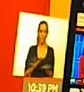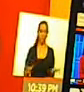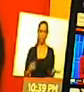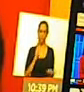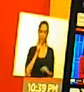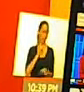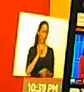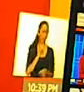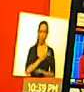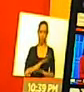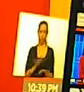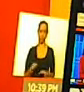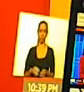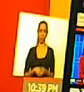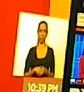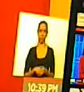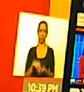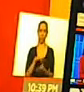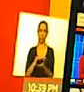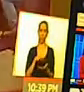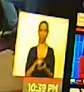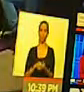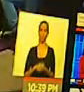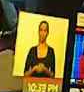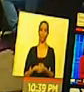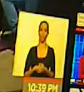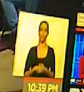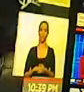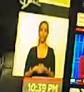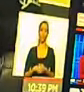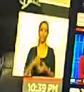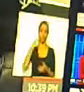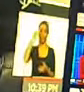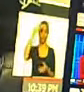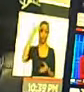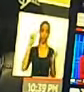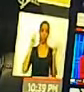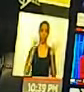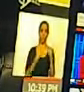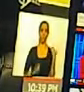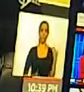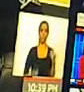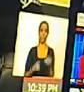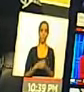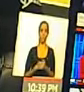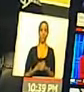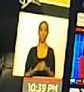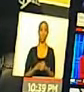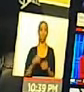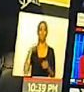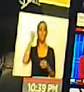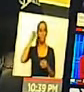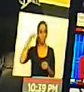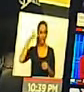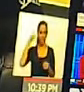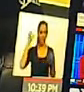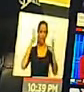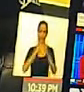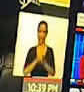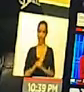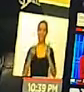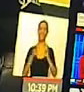malo, malo, malo. Un problema. Muchacho con delirio de que supuestamente iba a ser presidente de los 2 años. Vamos al otro video de la noche.